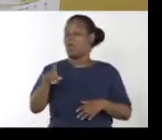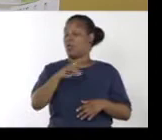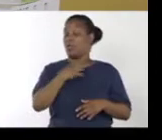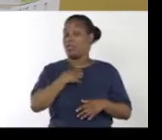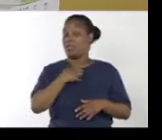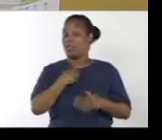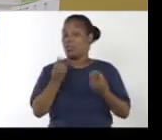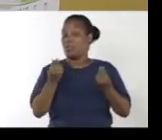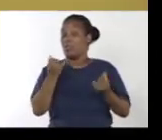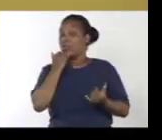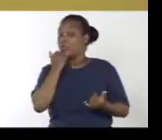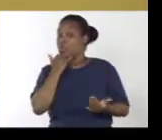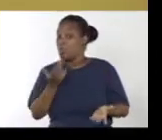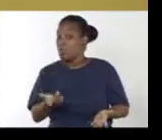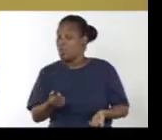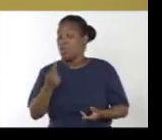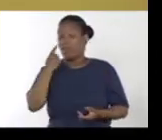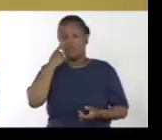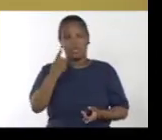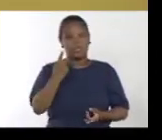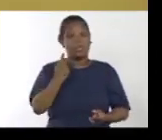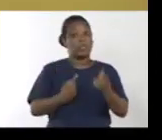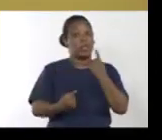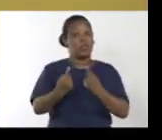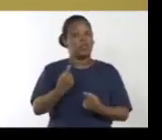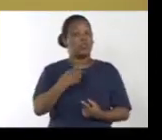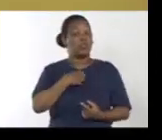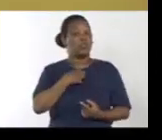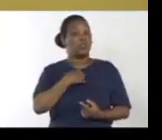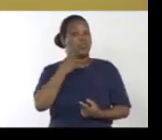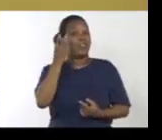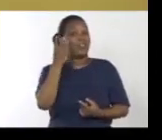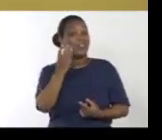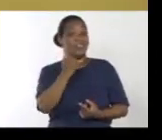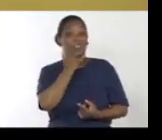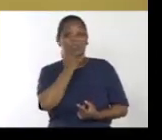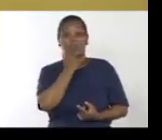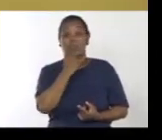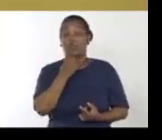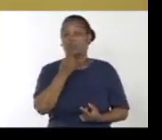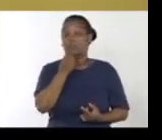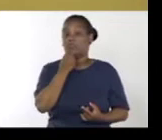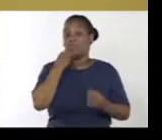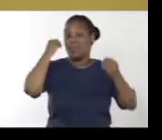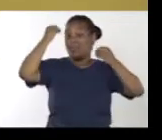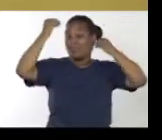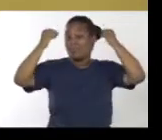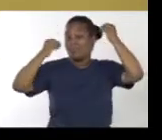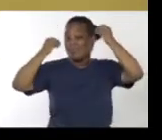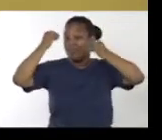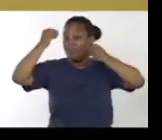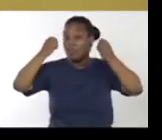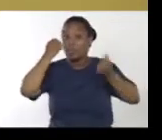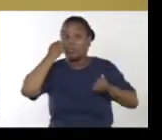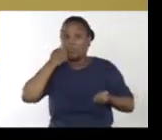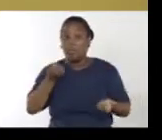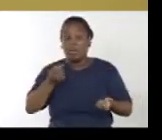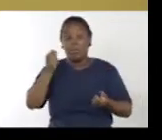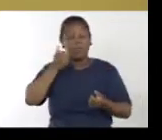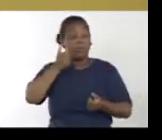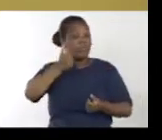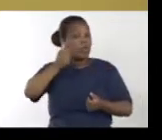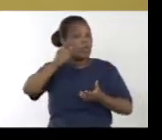cometido muchos errores. Fíjense, si alguno tuvo más de 3, tiene que mostrar un poco más de preocupación por mejorar